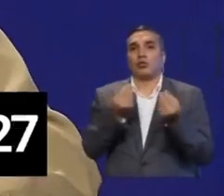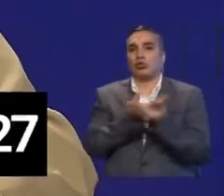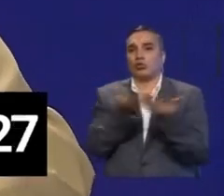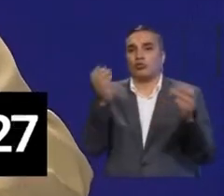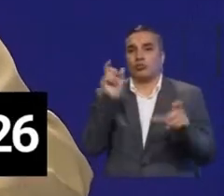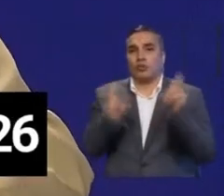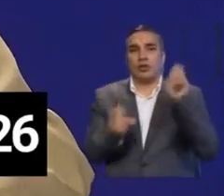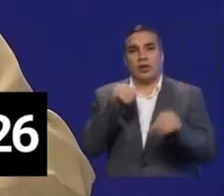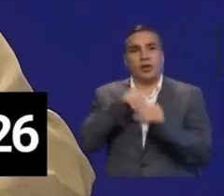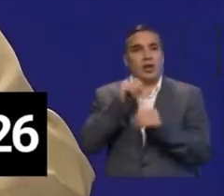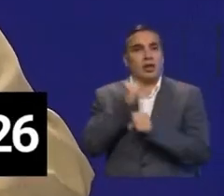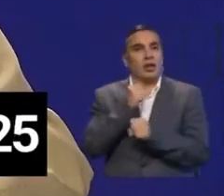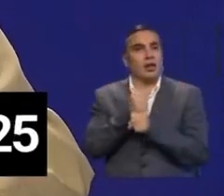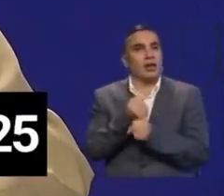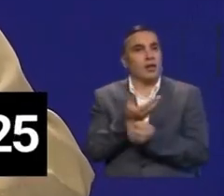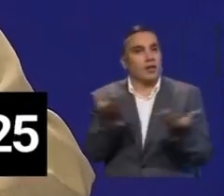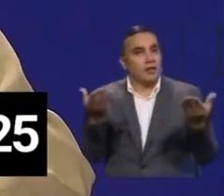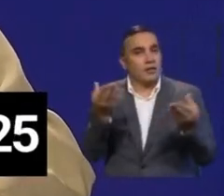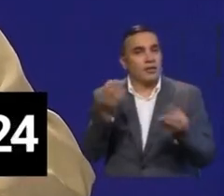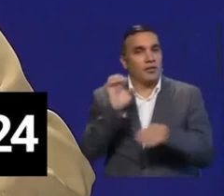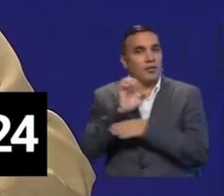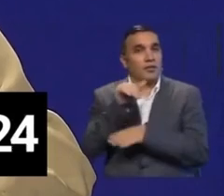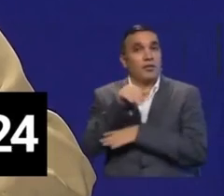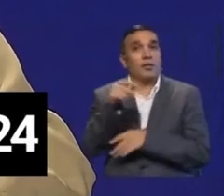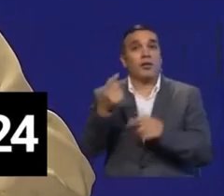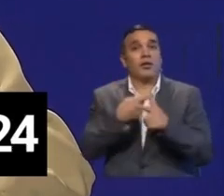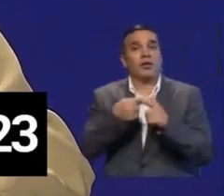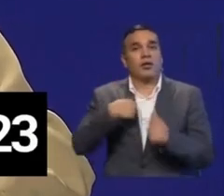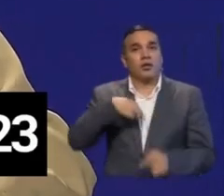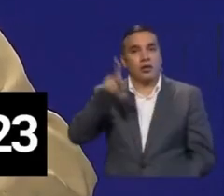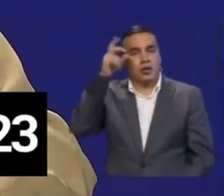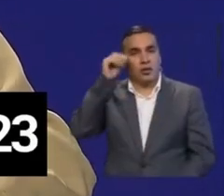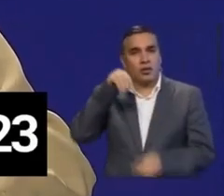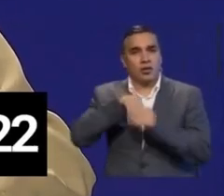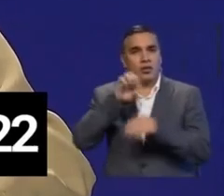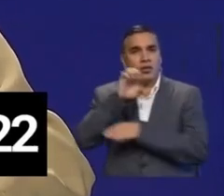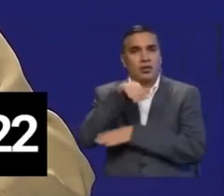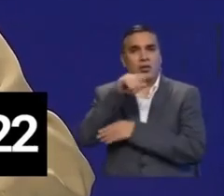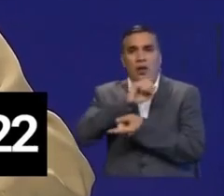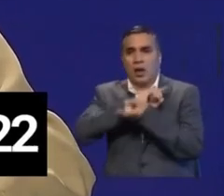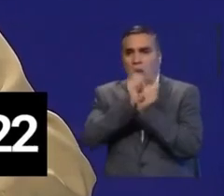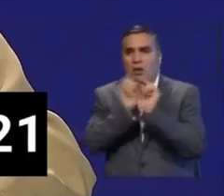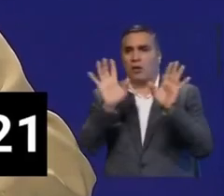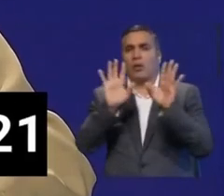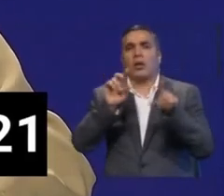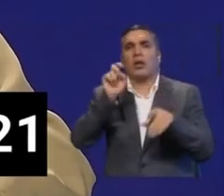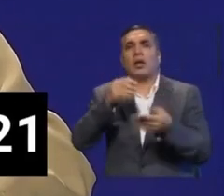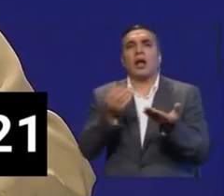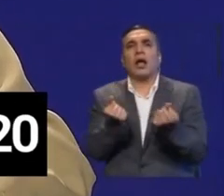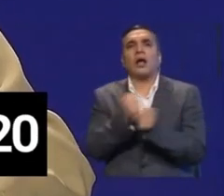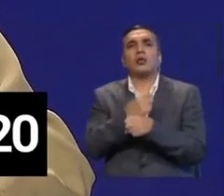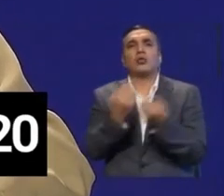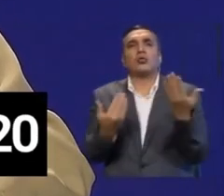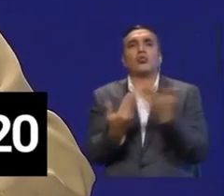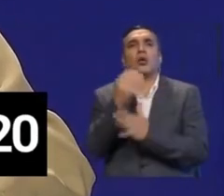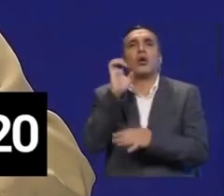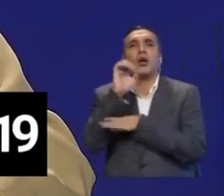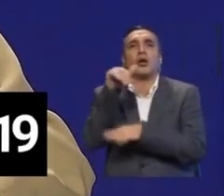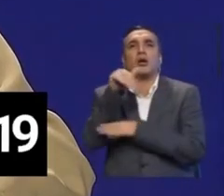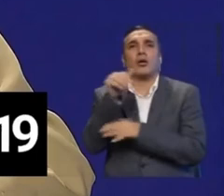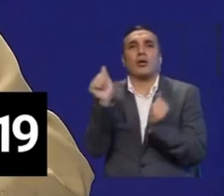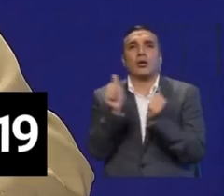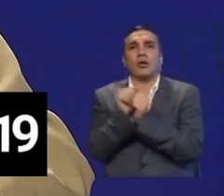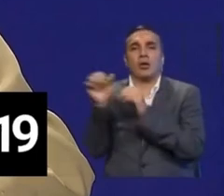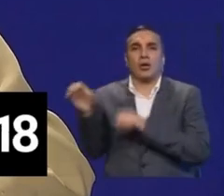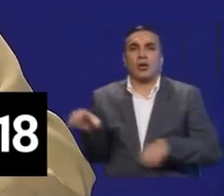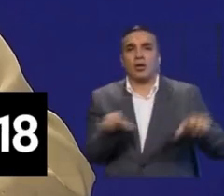dado en el país. Y creo que el Ecuador necesita, no un cambio, hacer un nuevo Ecuador, lleno de